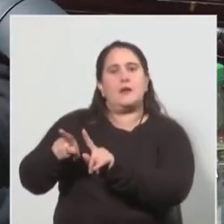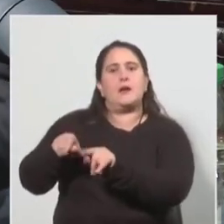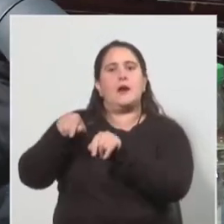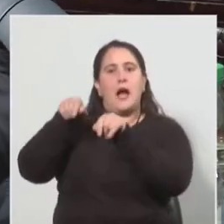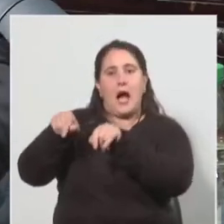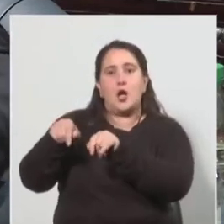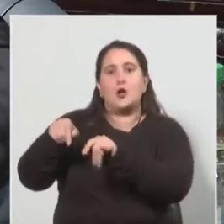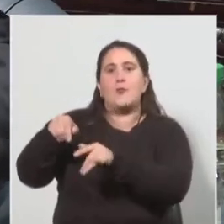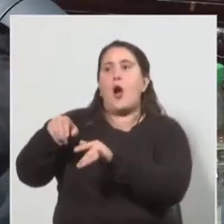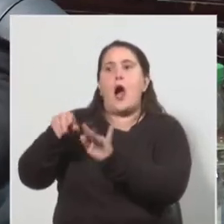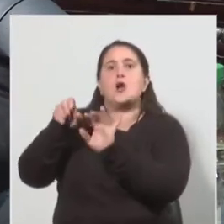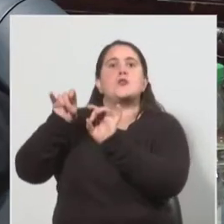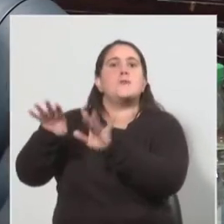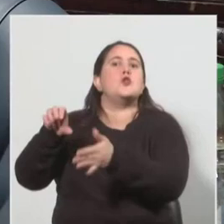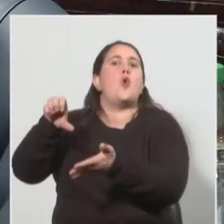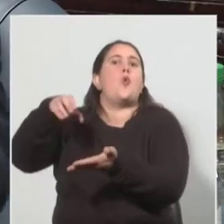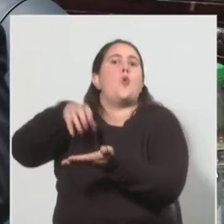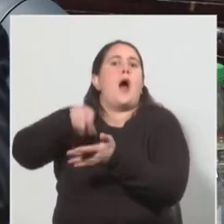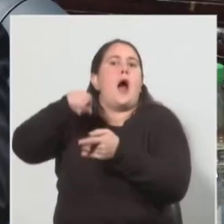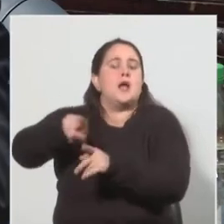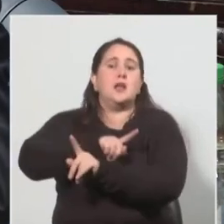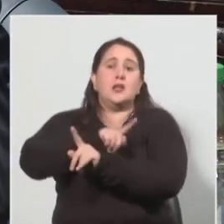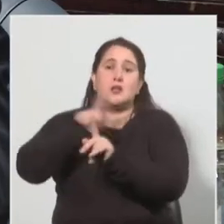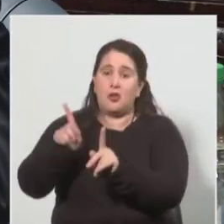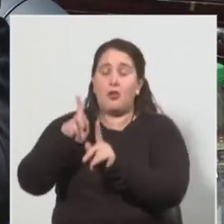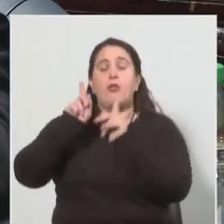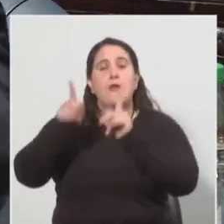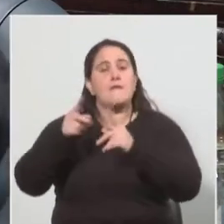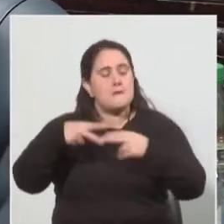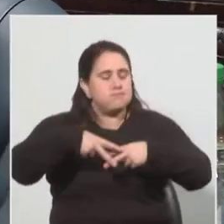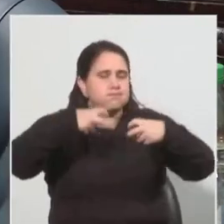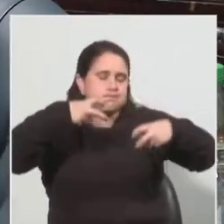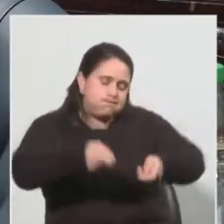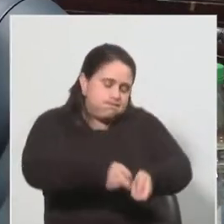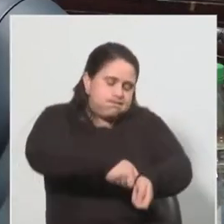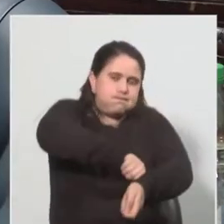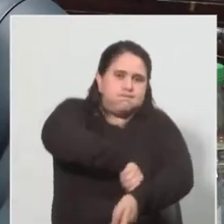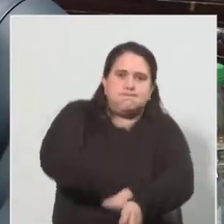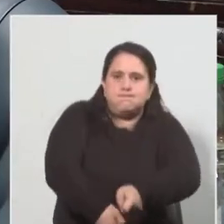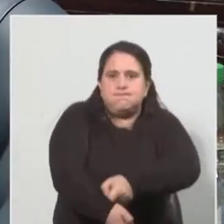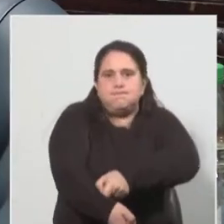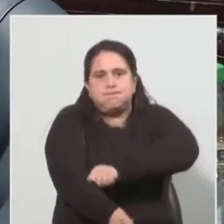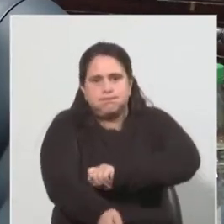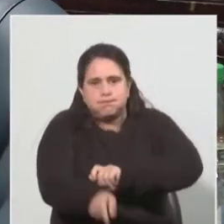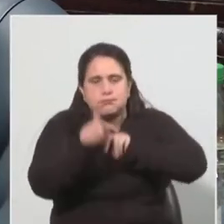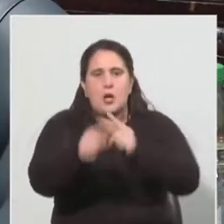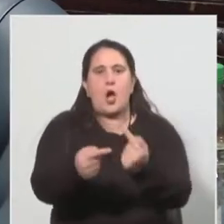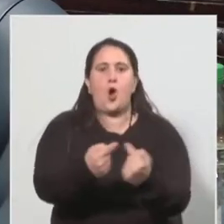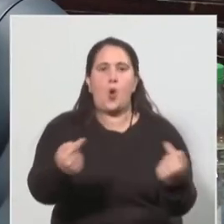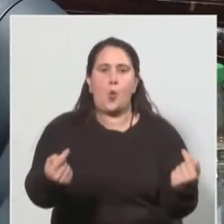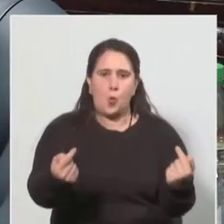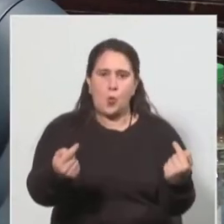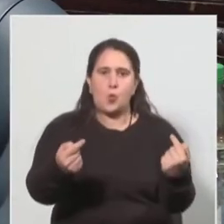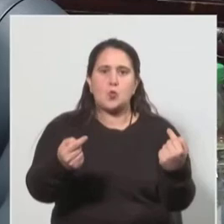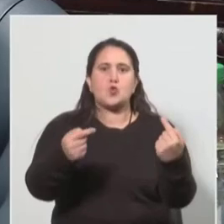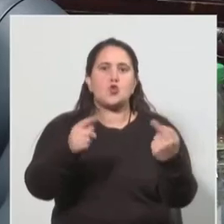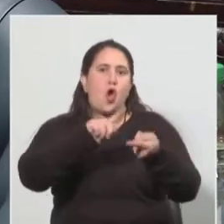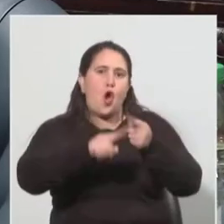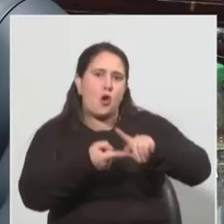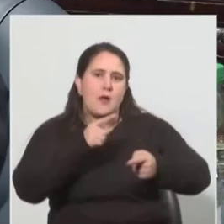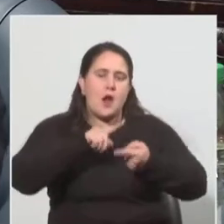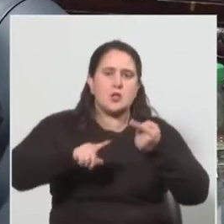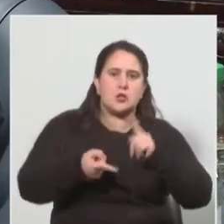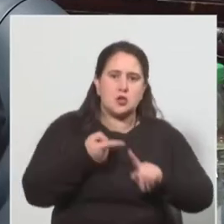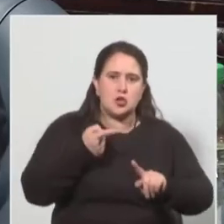a nivel local si no dedicamos los mayores esfuerzos, recursos,